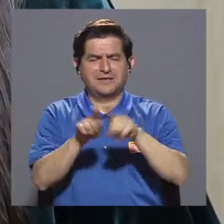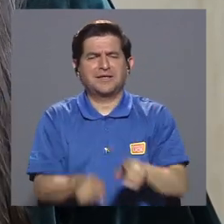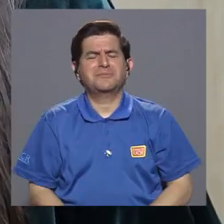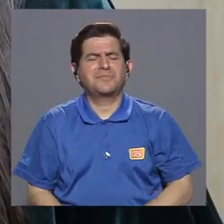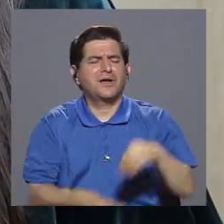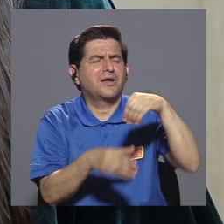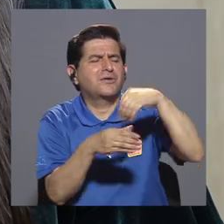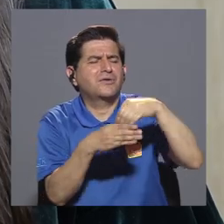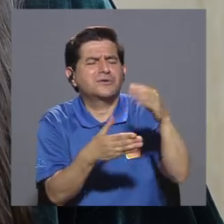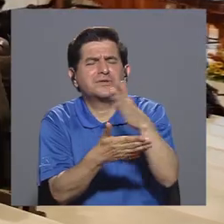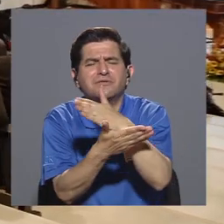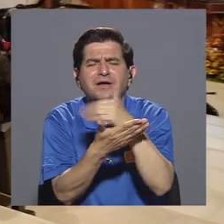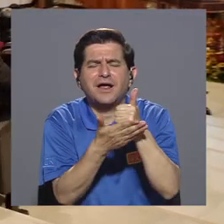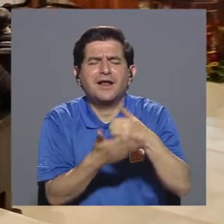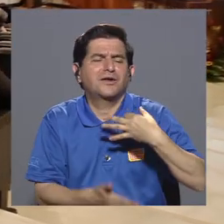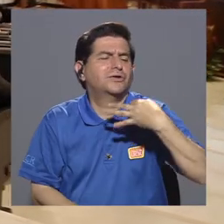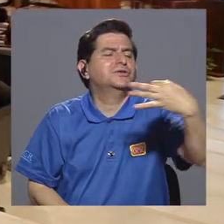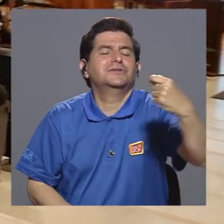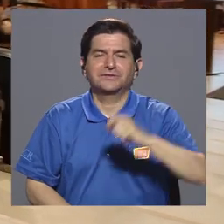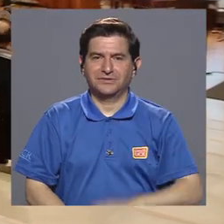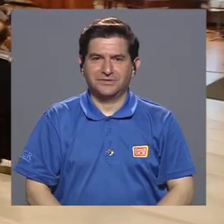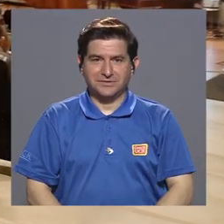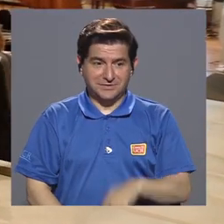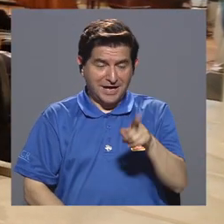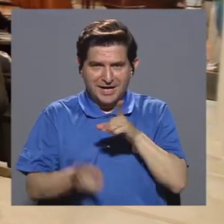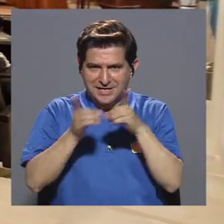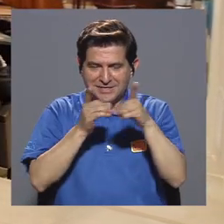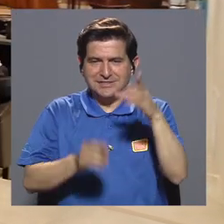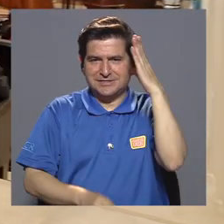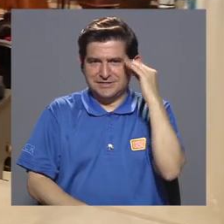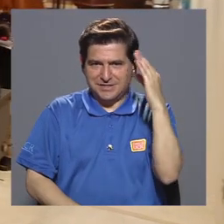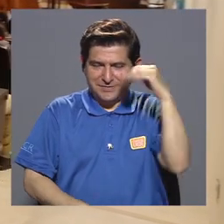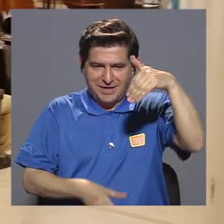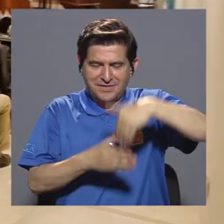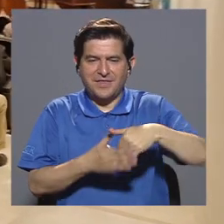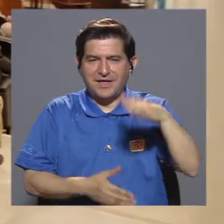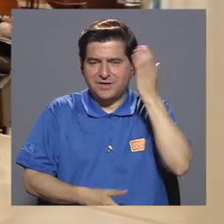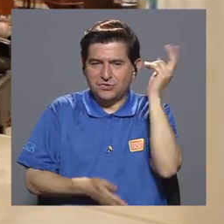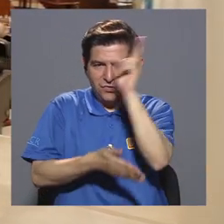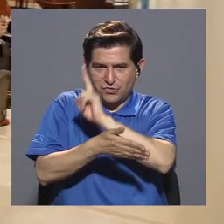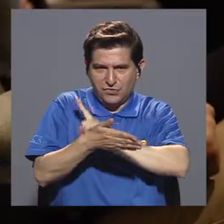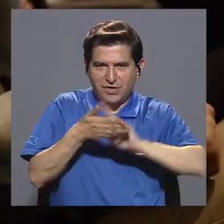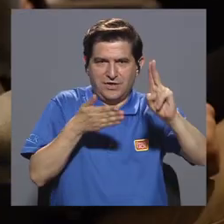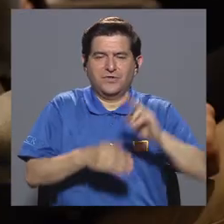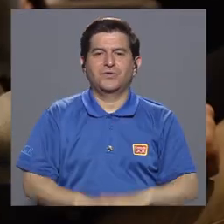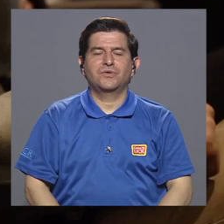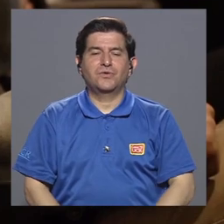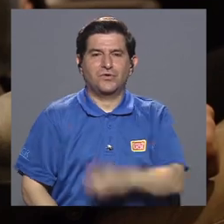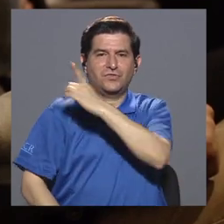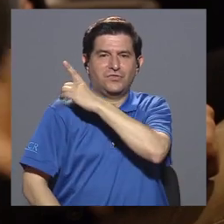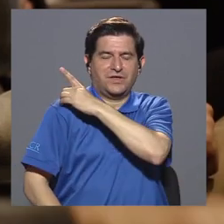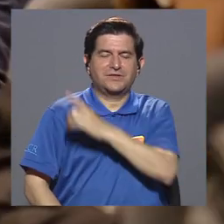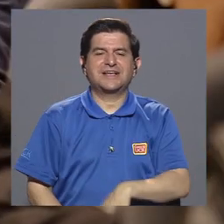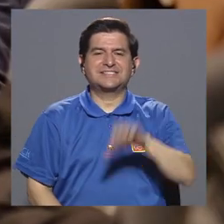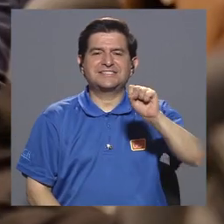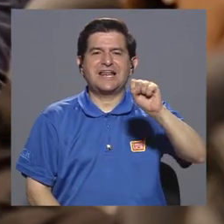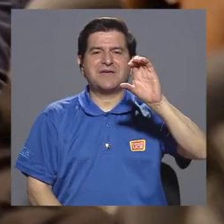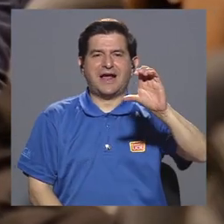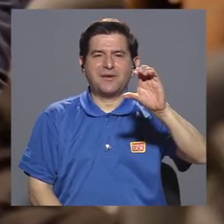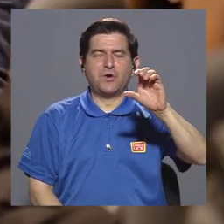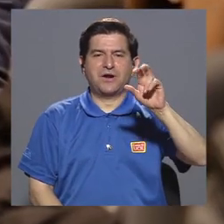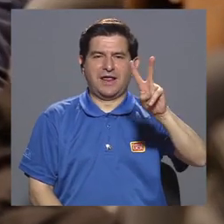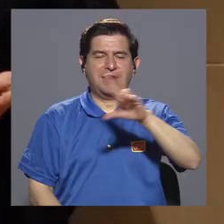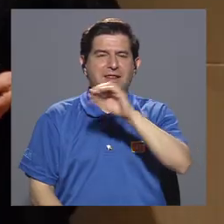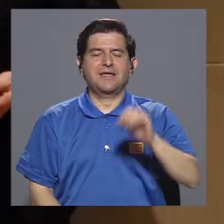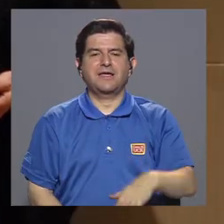aportando un granito diariamente. Así describen su experiencia dentro de Radio Universidad de Costa Rica, su directora, Silvia